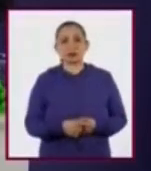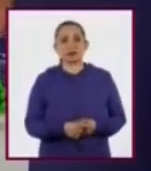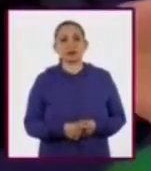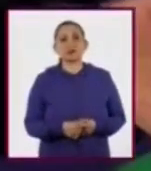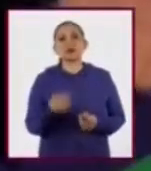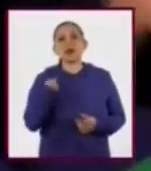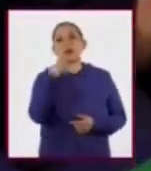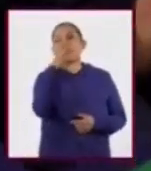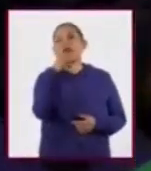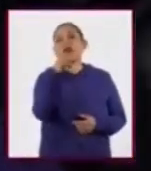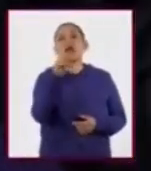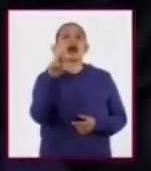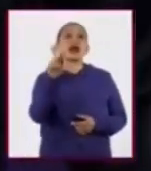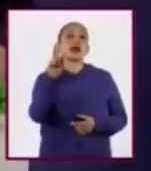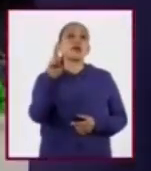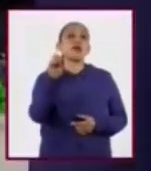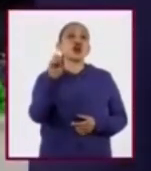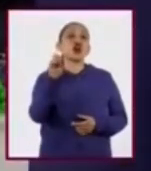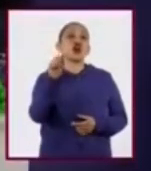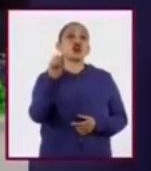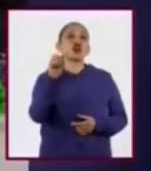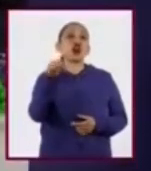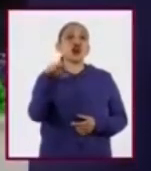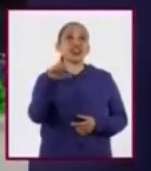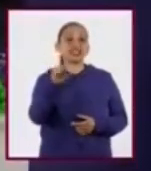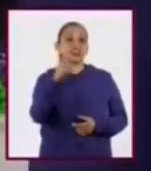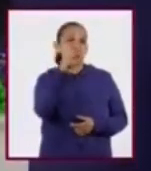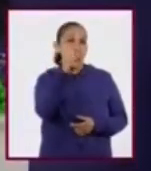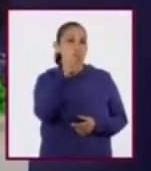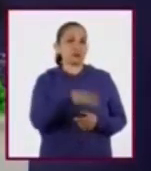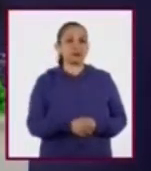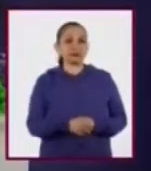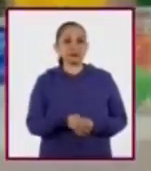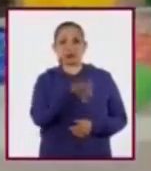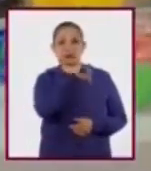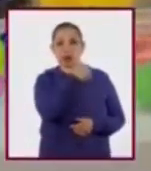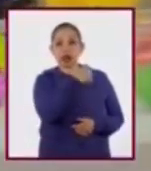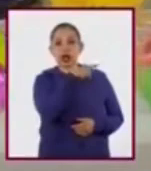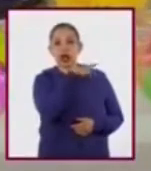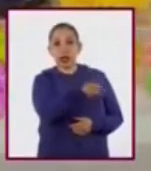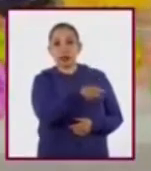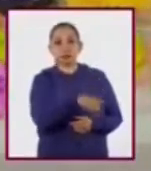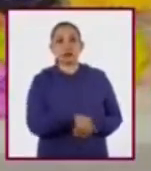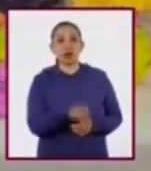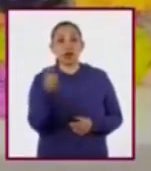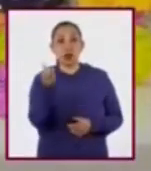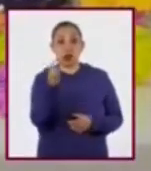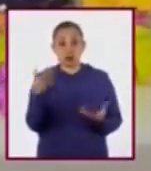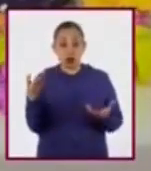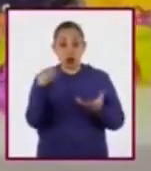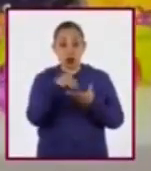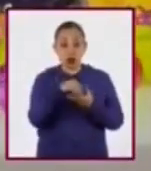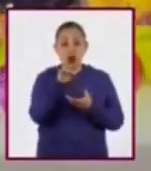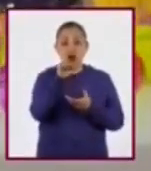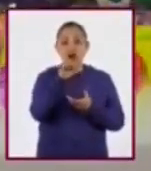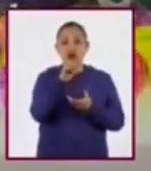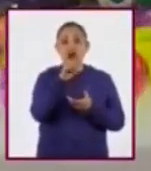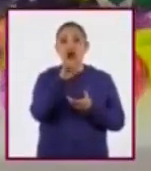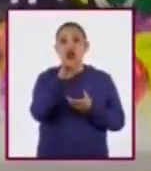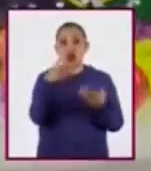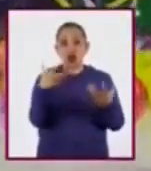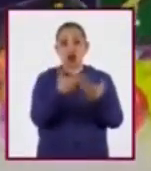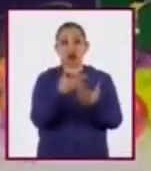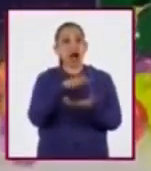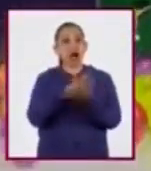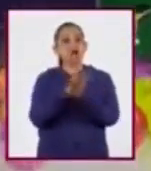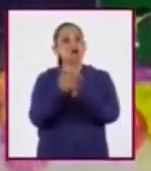que representan a los protones. Les doy otra pista. También, cuando se une al sodio, deja de ser